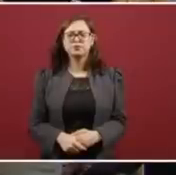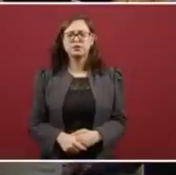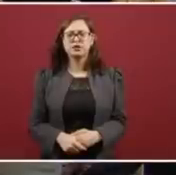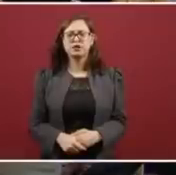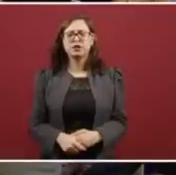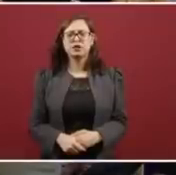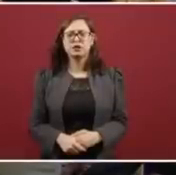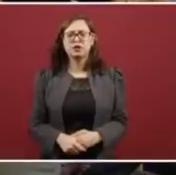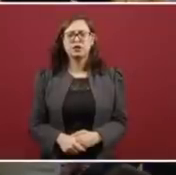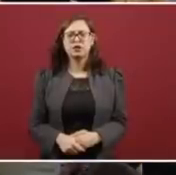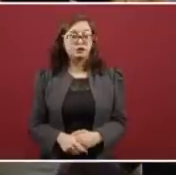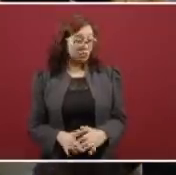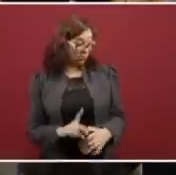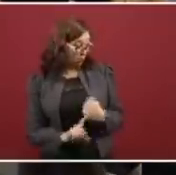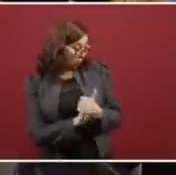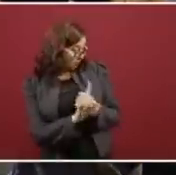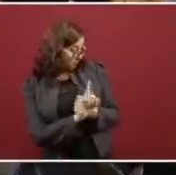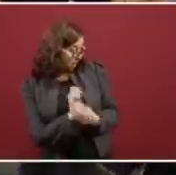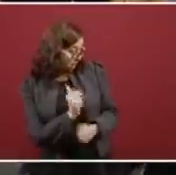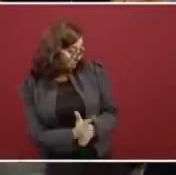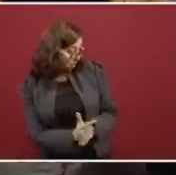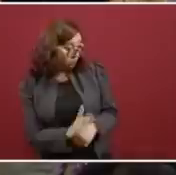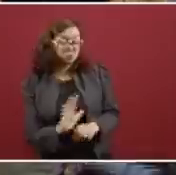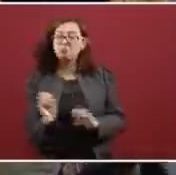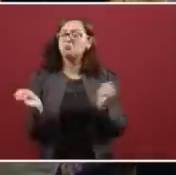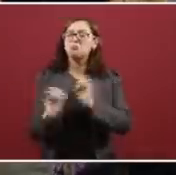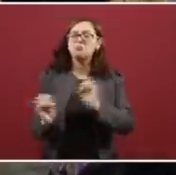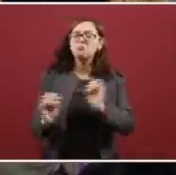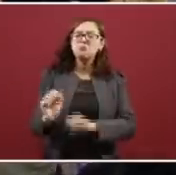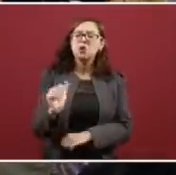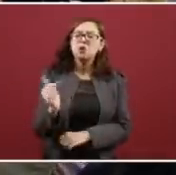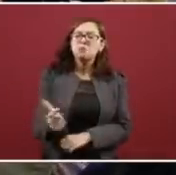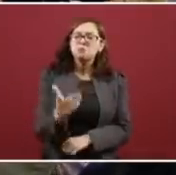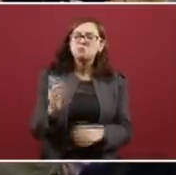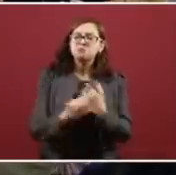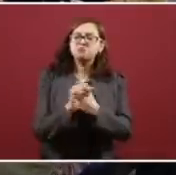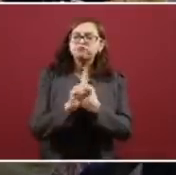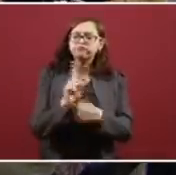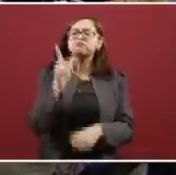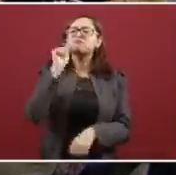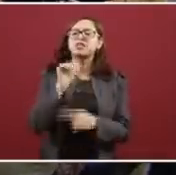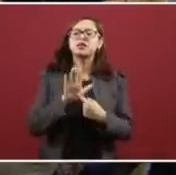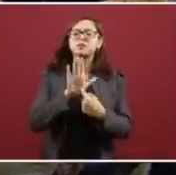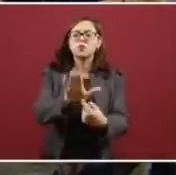o hay algún inconveniente ningún mañana